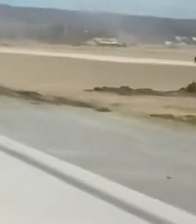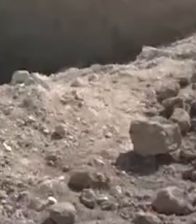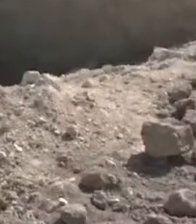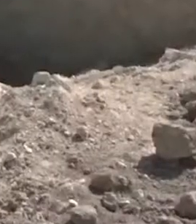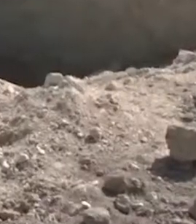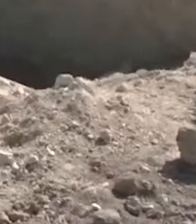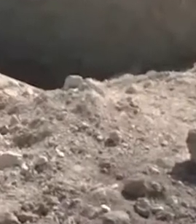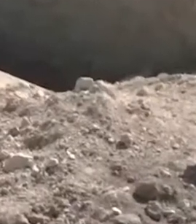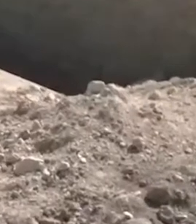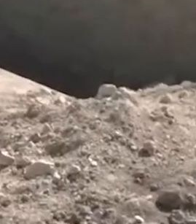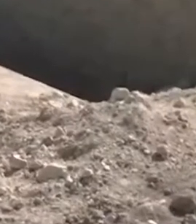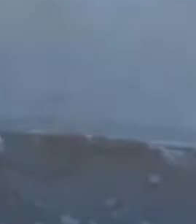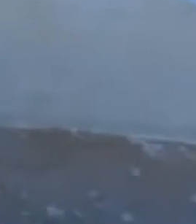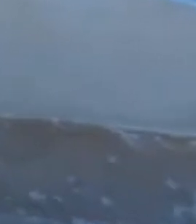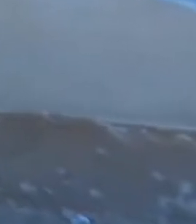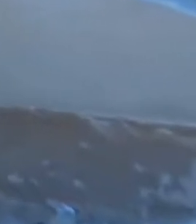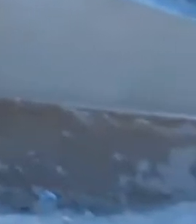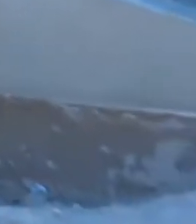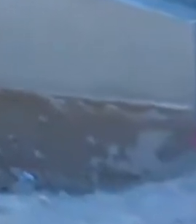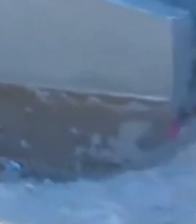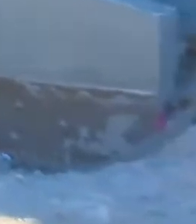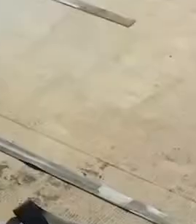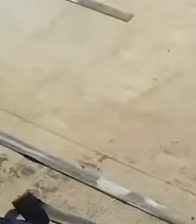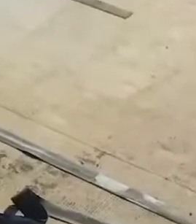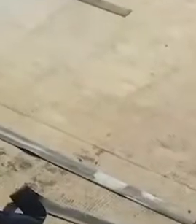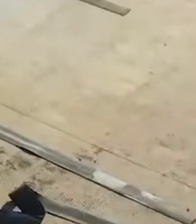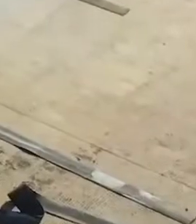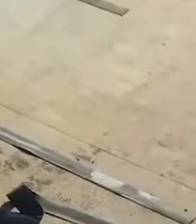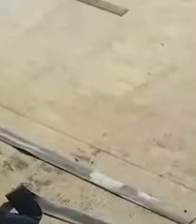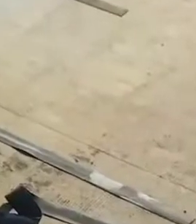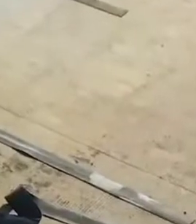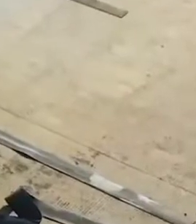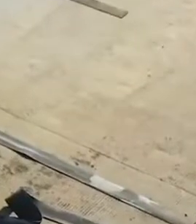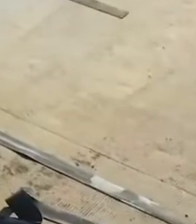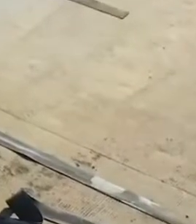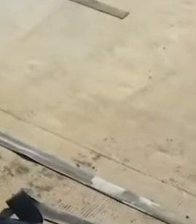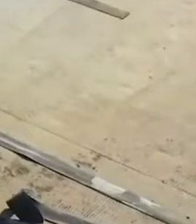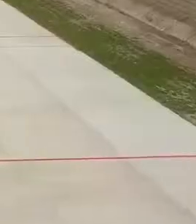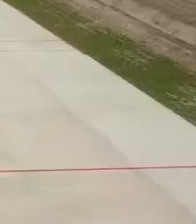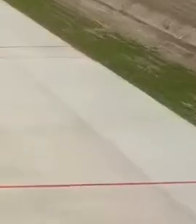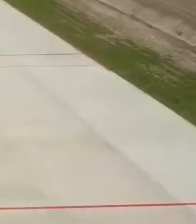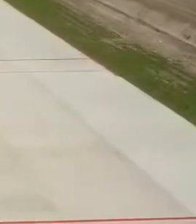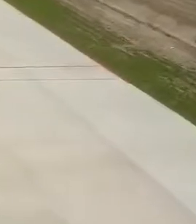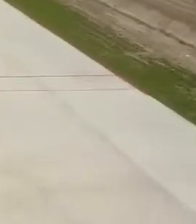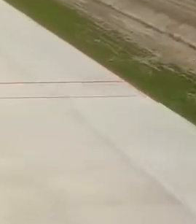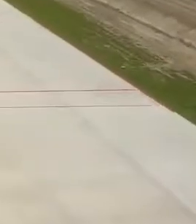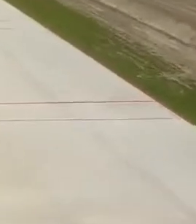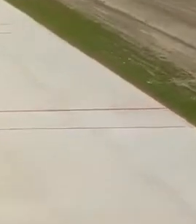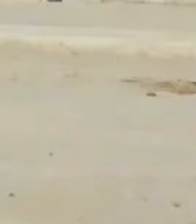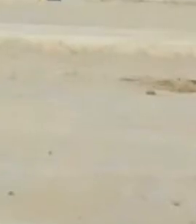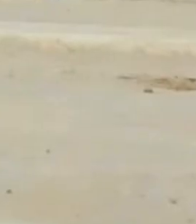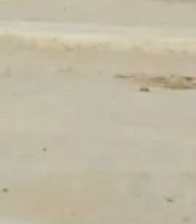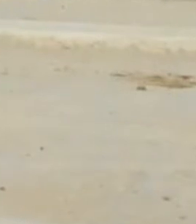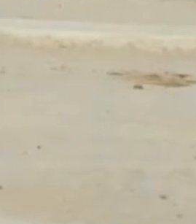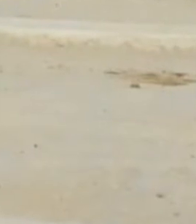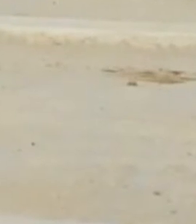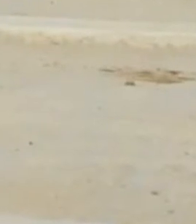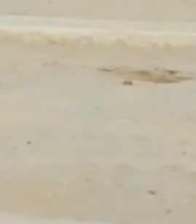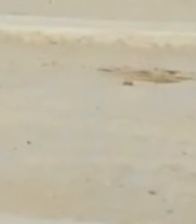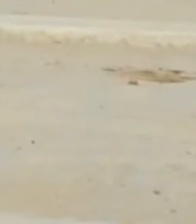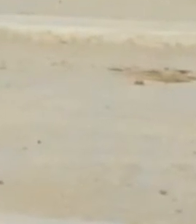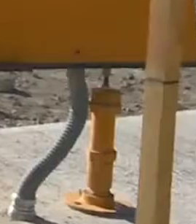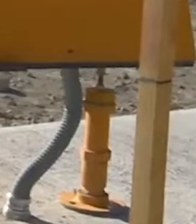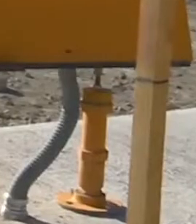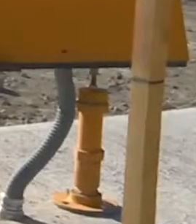servicio, construcción de canales para el drenaje pluvial, así como trabajos de señalamiento horizontal en plataforma e instalaciones de